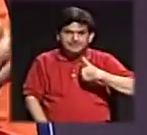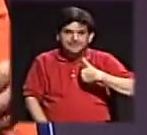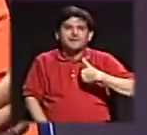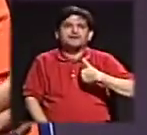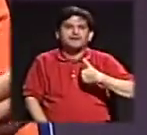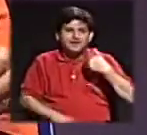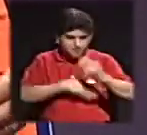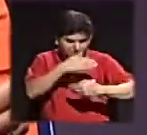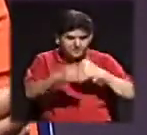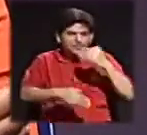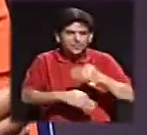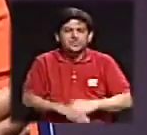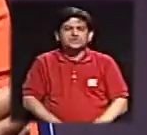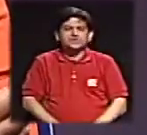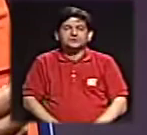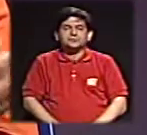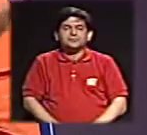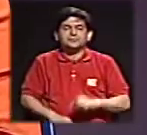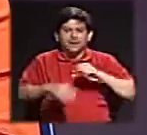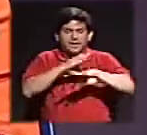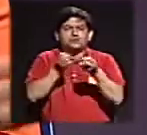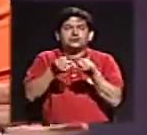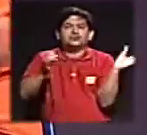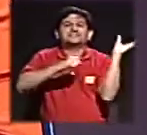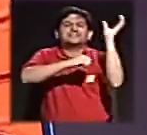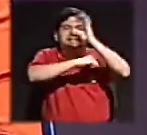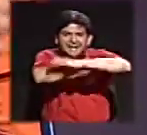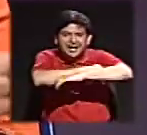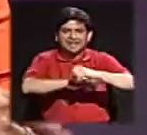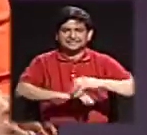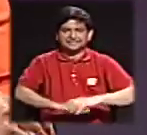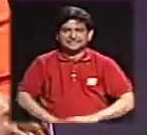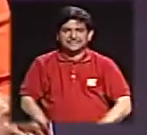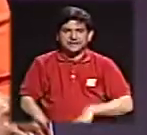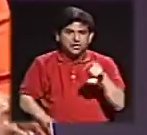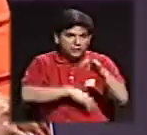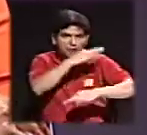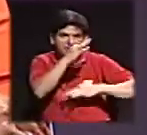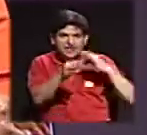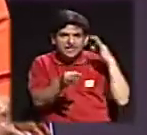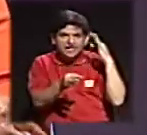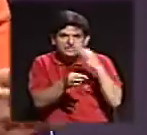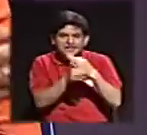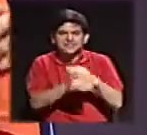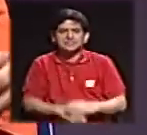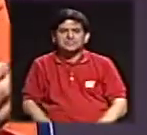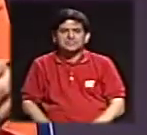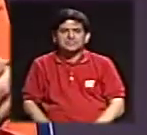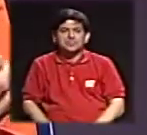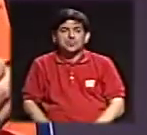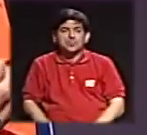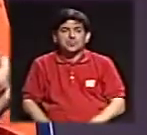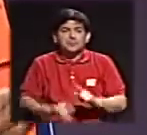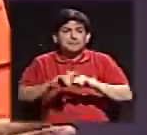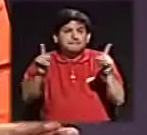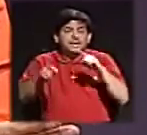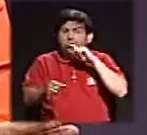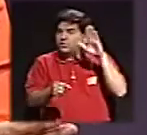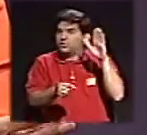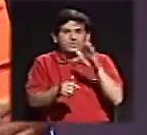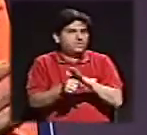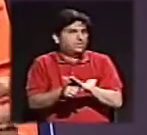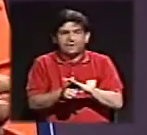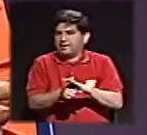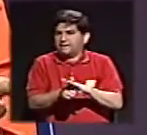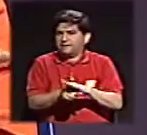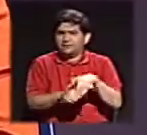una causal de impunidad, ¿verdad?, de este tipo de aborto impune, pues que no cumpla con